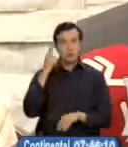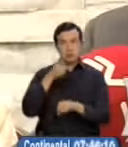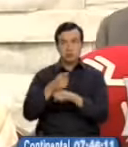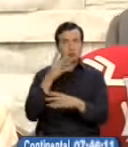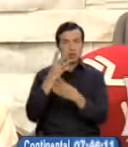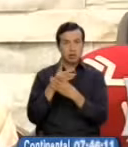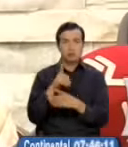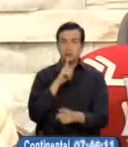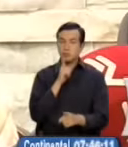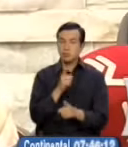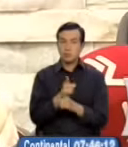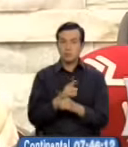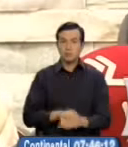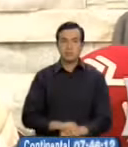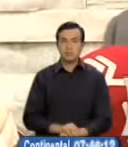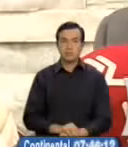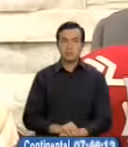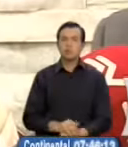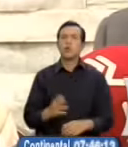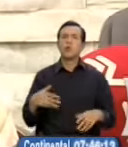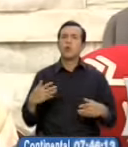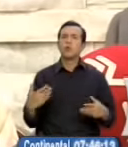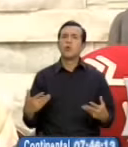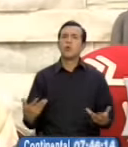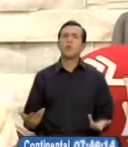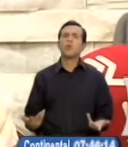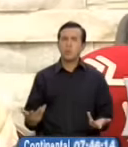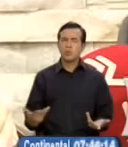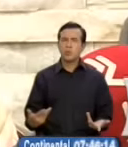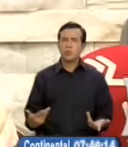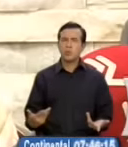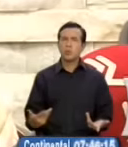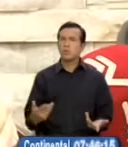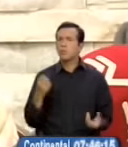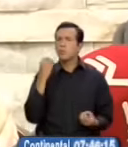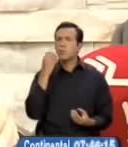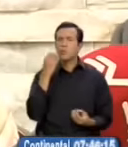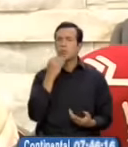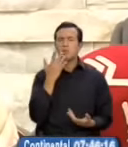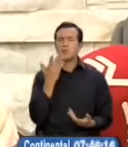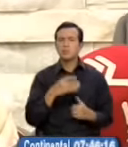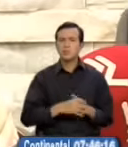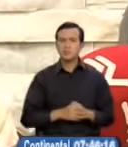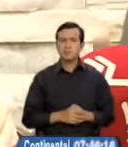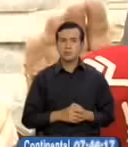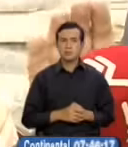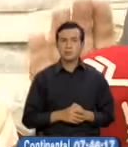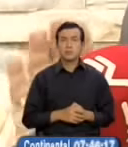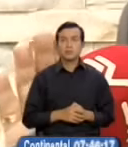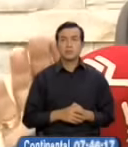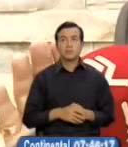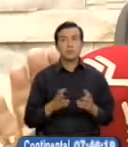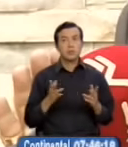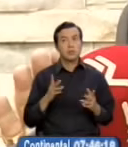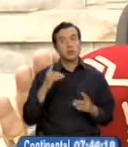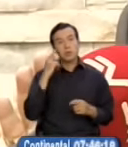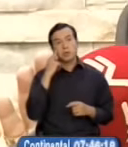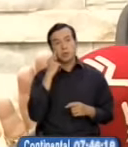penalmente cómo obtuvo esta información. Porque si nos vamos a poner finos,